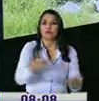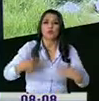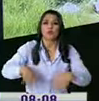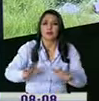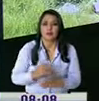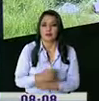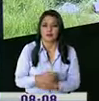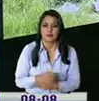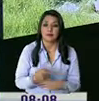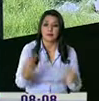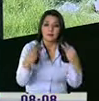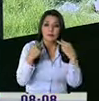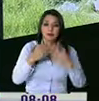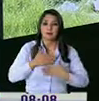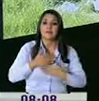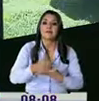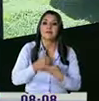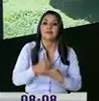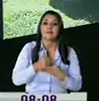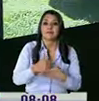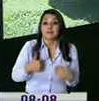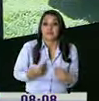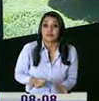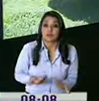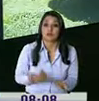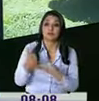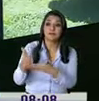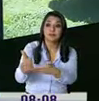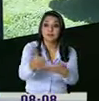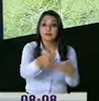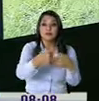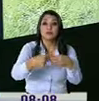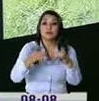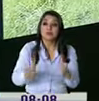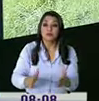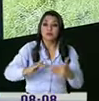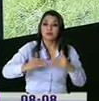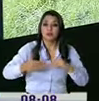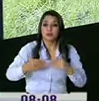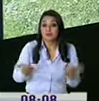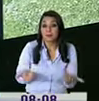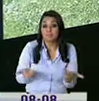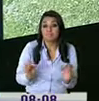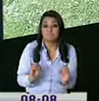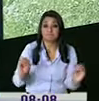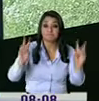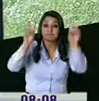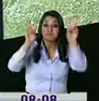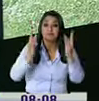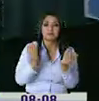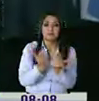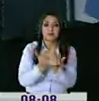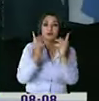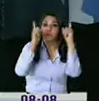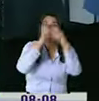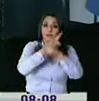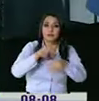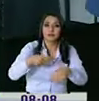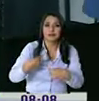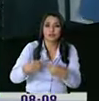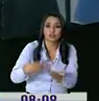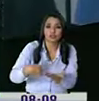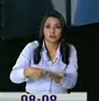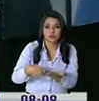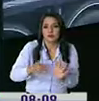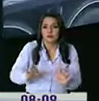y solamente mirar nuestros intereses y no los intereses de la comunidad. El tema de la basura es un tema bien complicado de analizarlo. Por